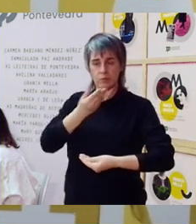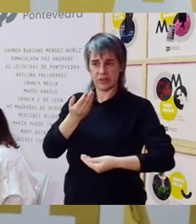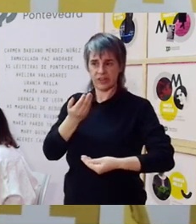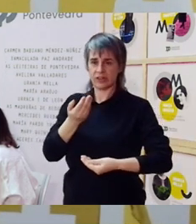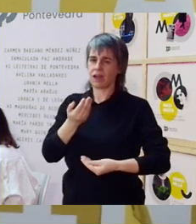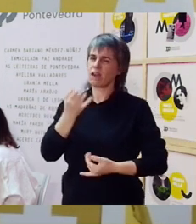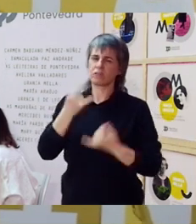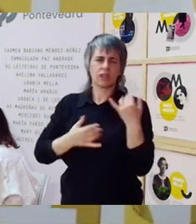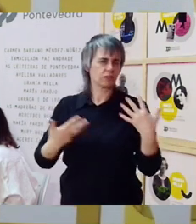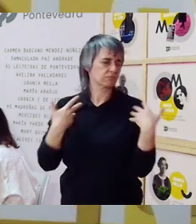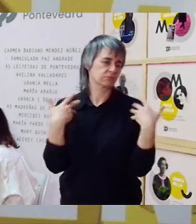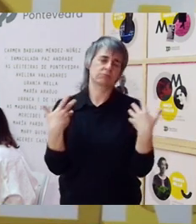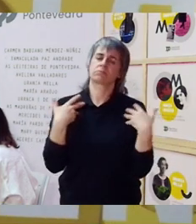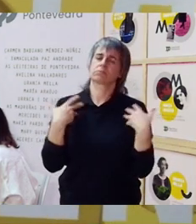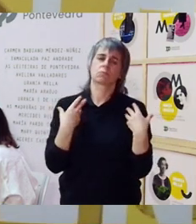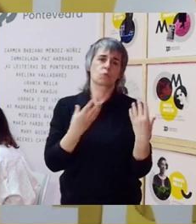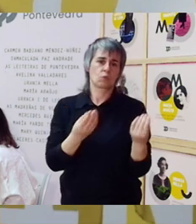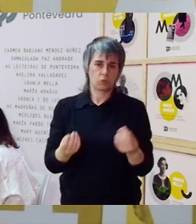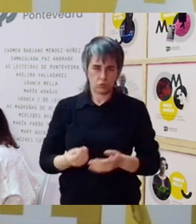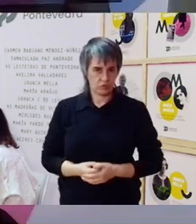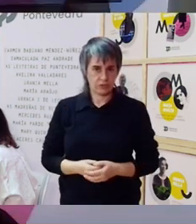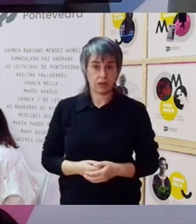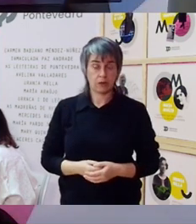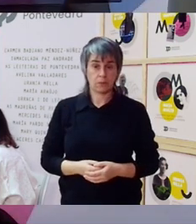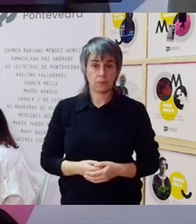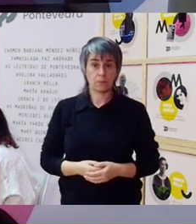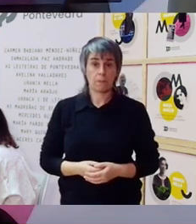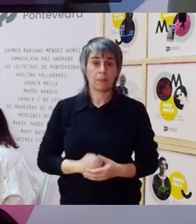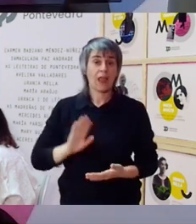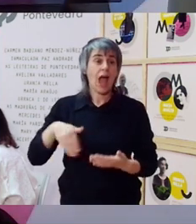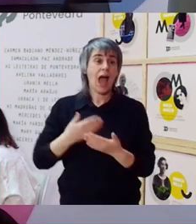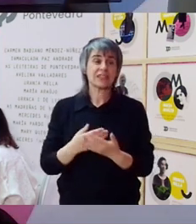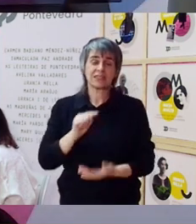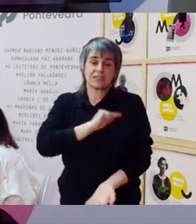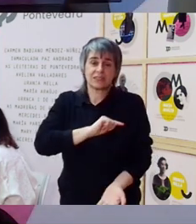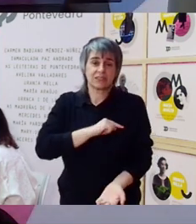pasaron moi mal, miraronse totalmente solos